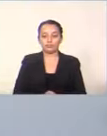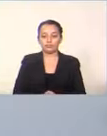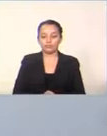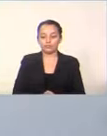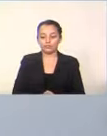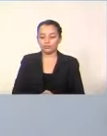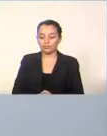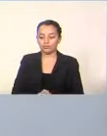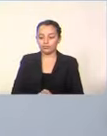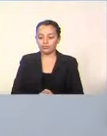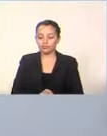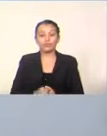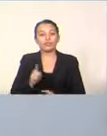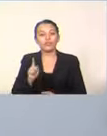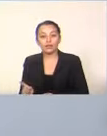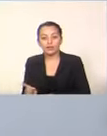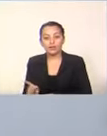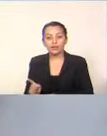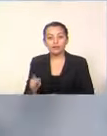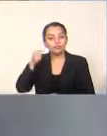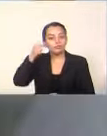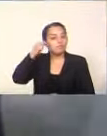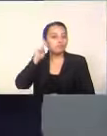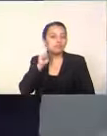Muy bien, pero él regaló